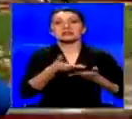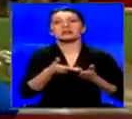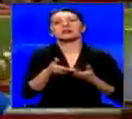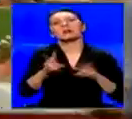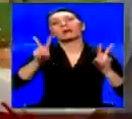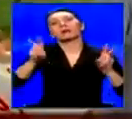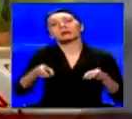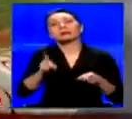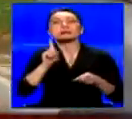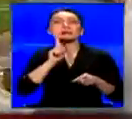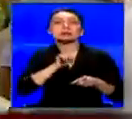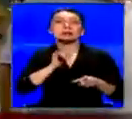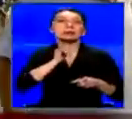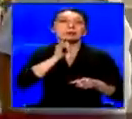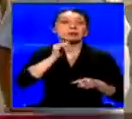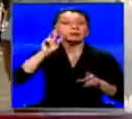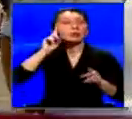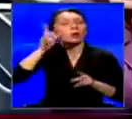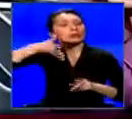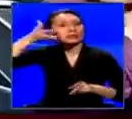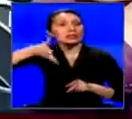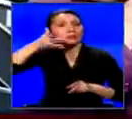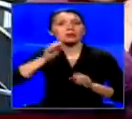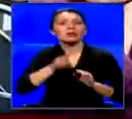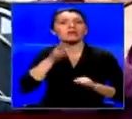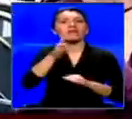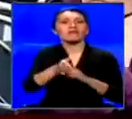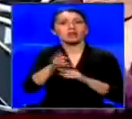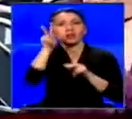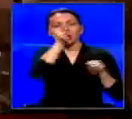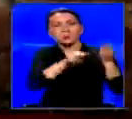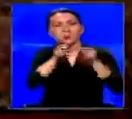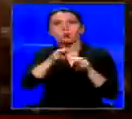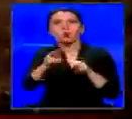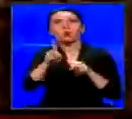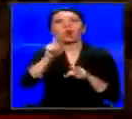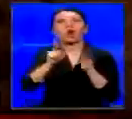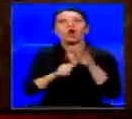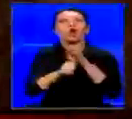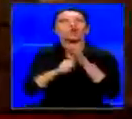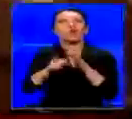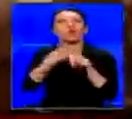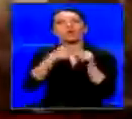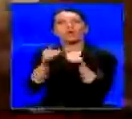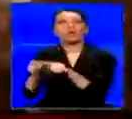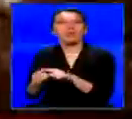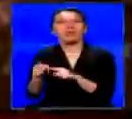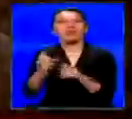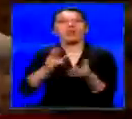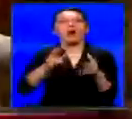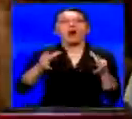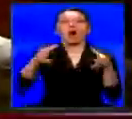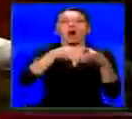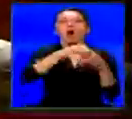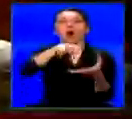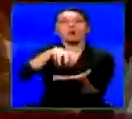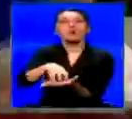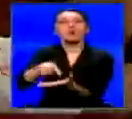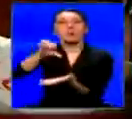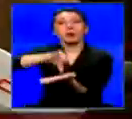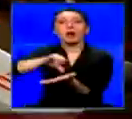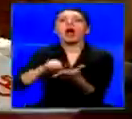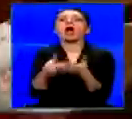supuestos seminarios y capacitaciones que ofrecen agencias de turismo para los concejales de las distintas comunas del país. ¿Para dónde se va